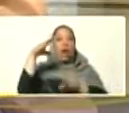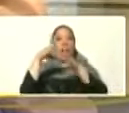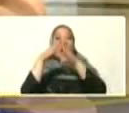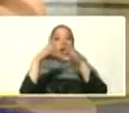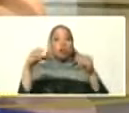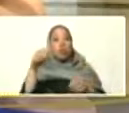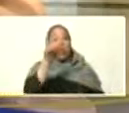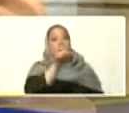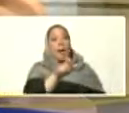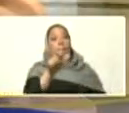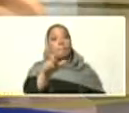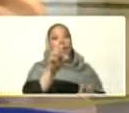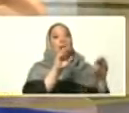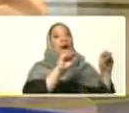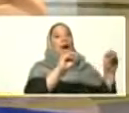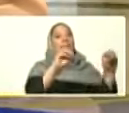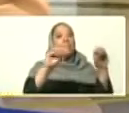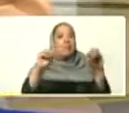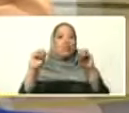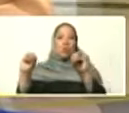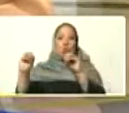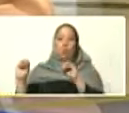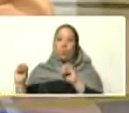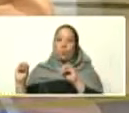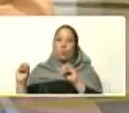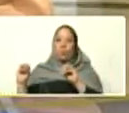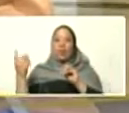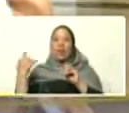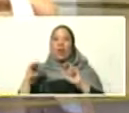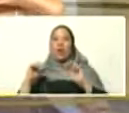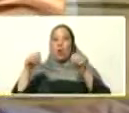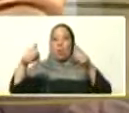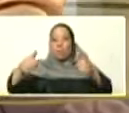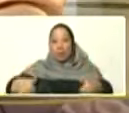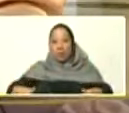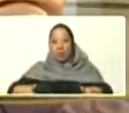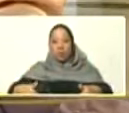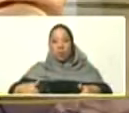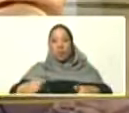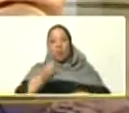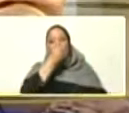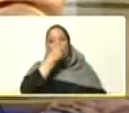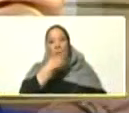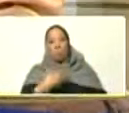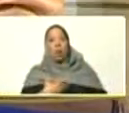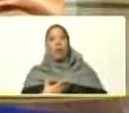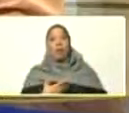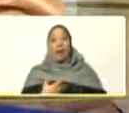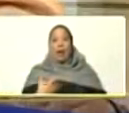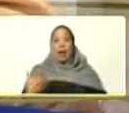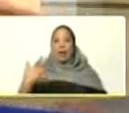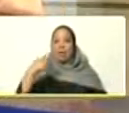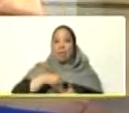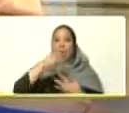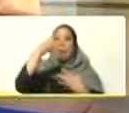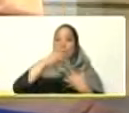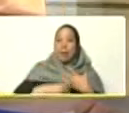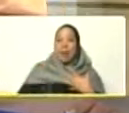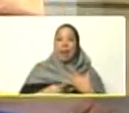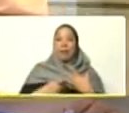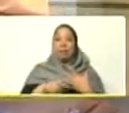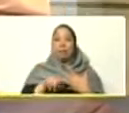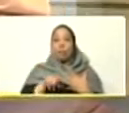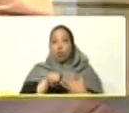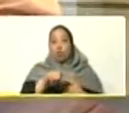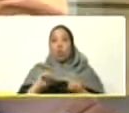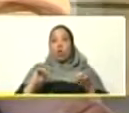a todas a formar parte de esta iniciativa que, bueno, ha sido parte creadora de